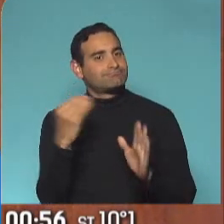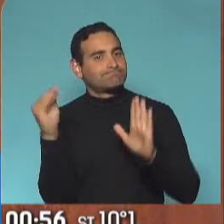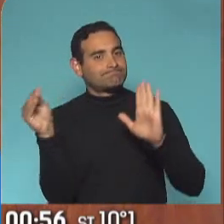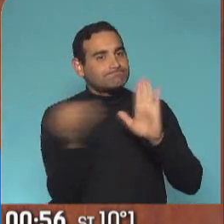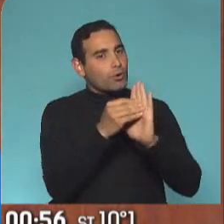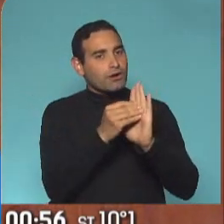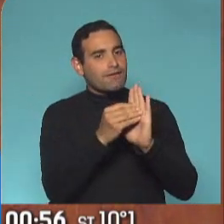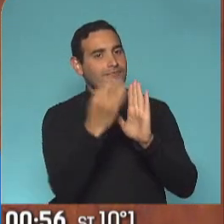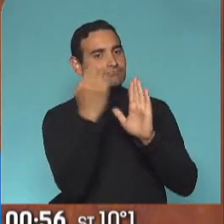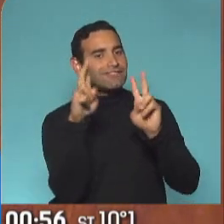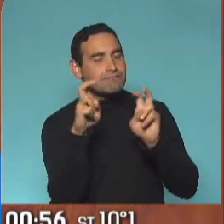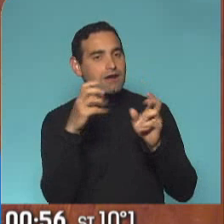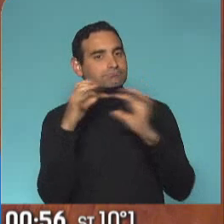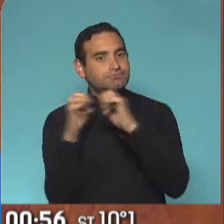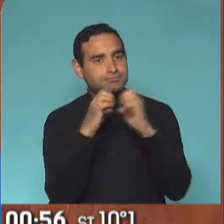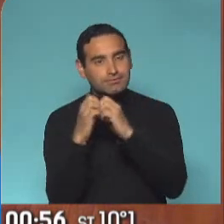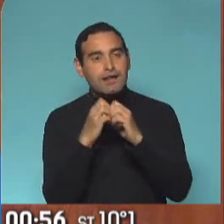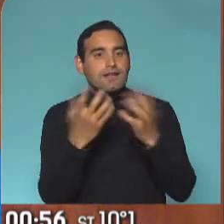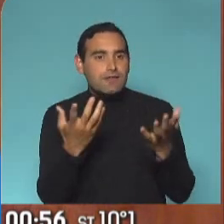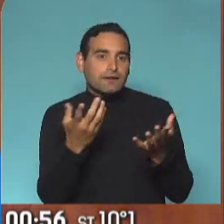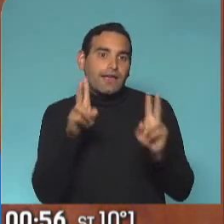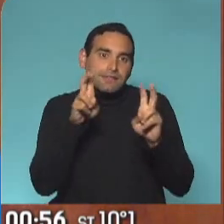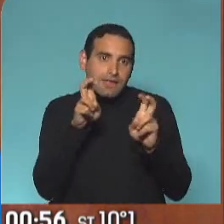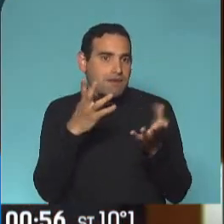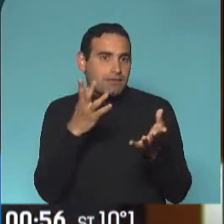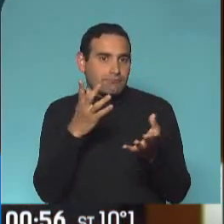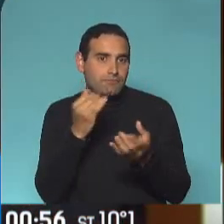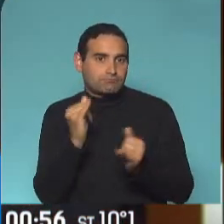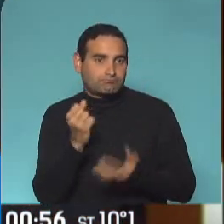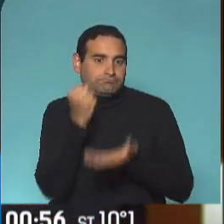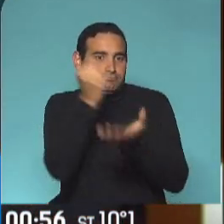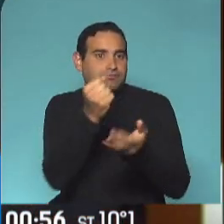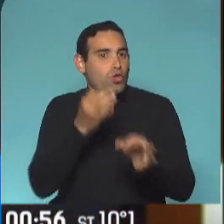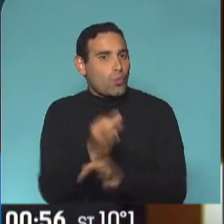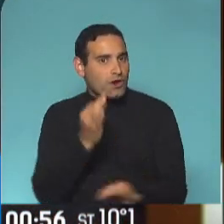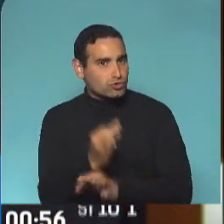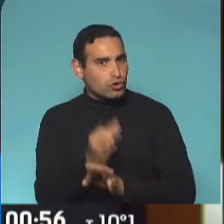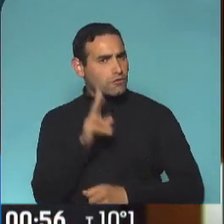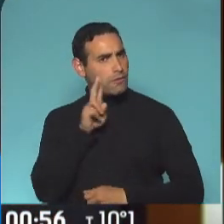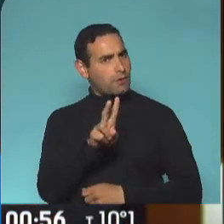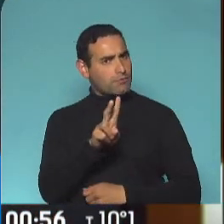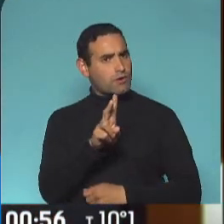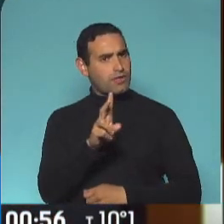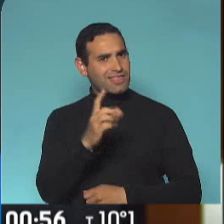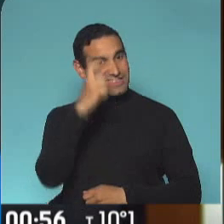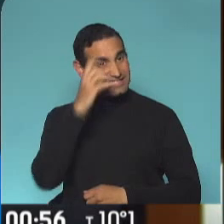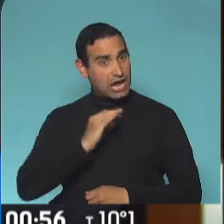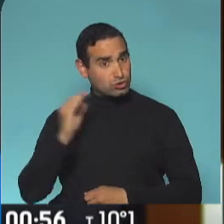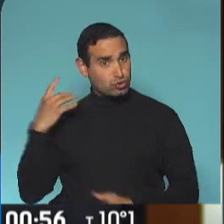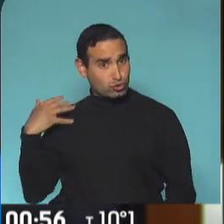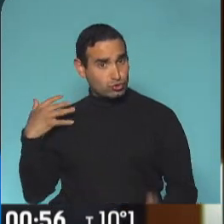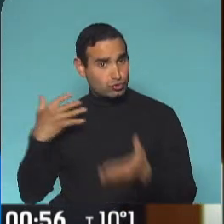cara también al contexto de la coyuntura electoral, la cuestión del financiamiento educativo. Y ahí lo que se observa es que en la última década,